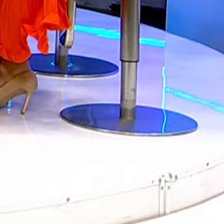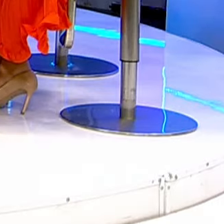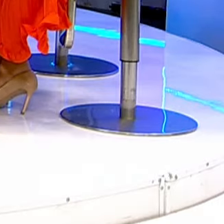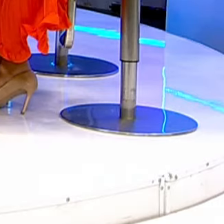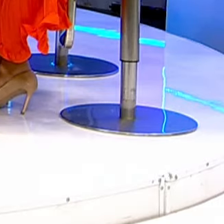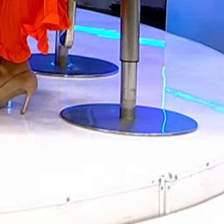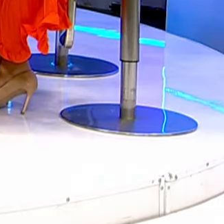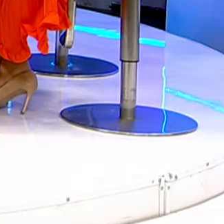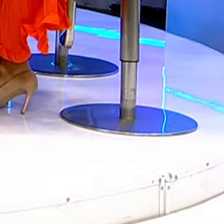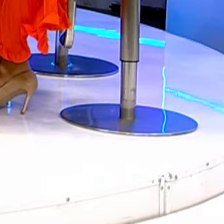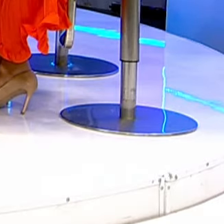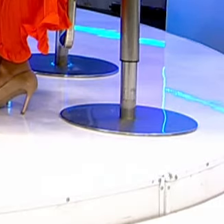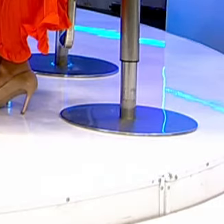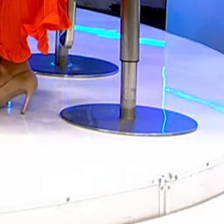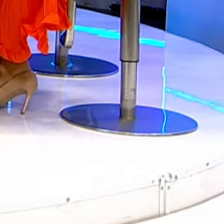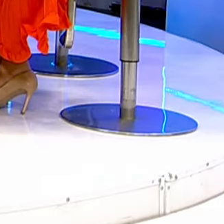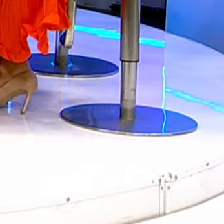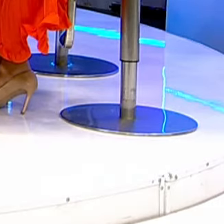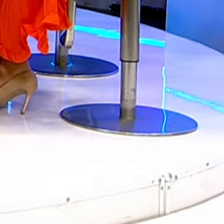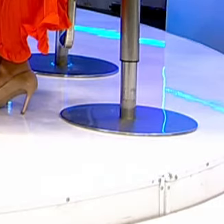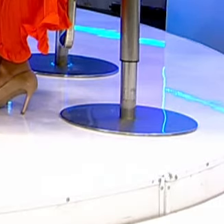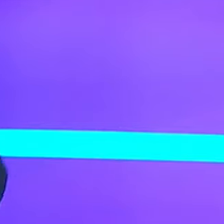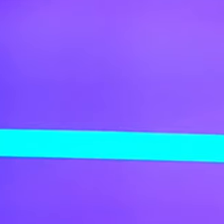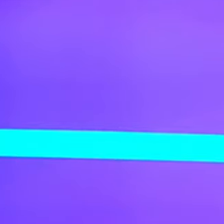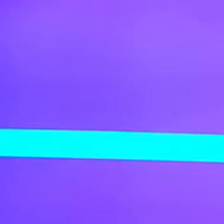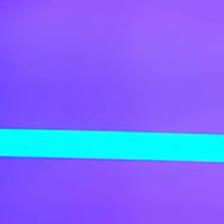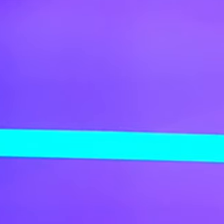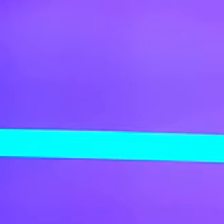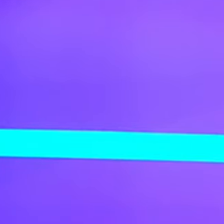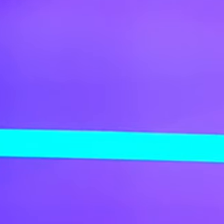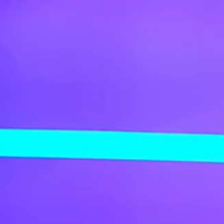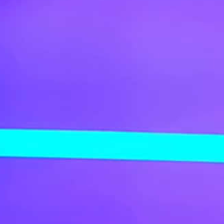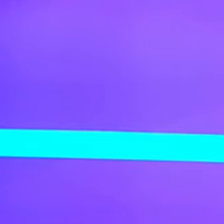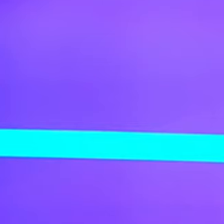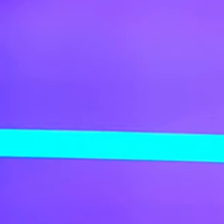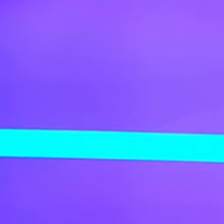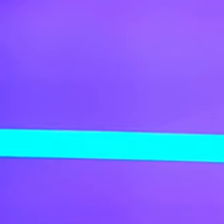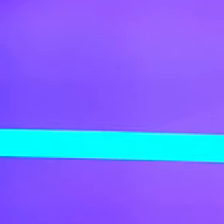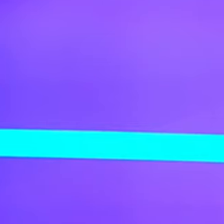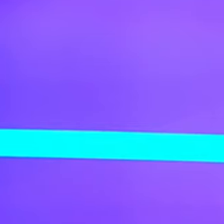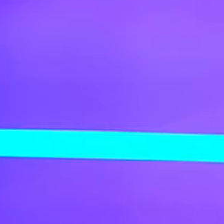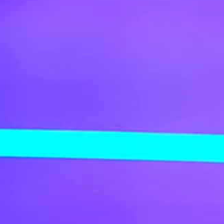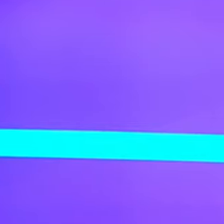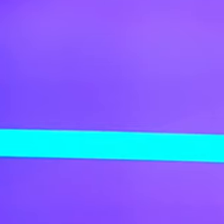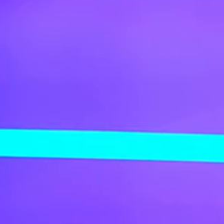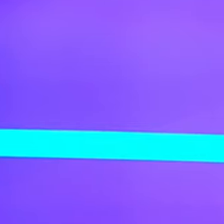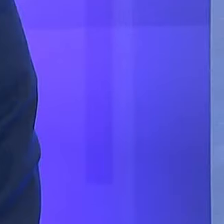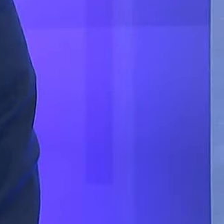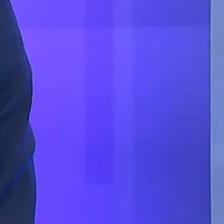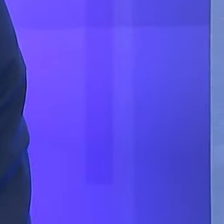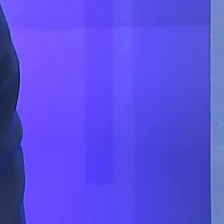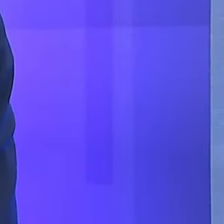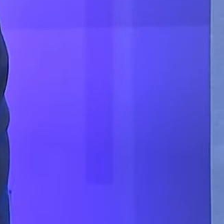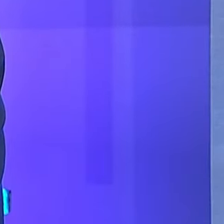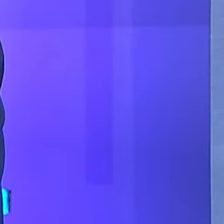reducido ligeramente, pero se ha reducido. No, la informalidad. El mismo Banco Central publica esos datos. Fabricio, en el 2019 la informalidad era